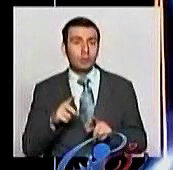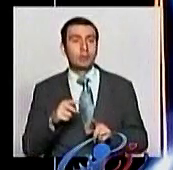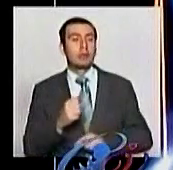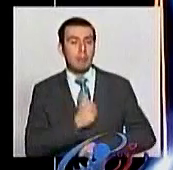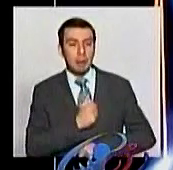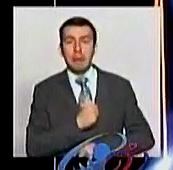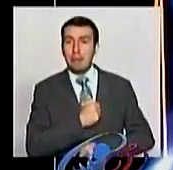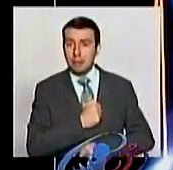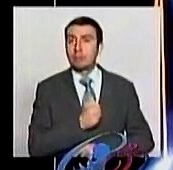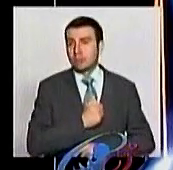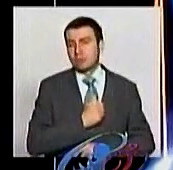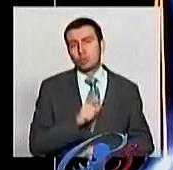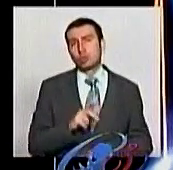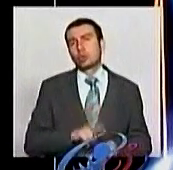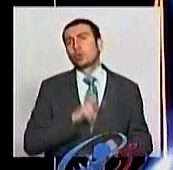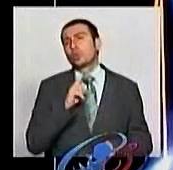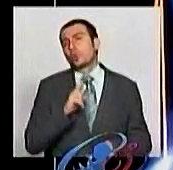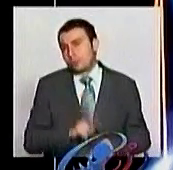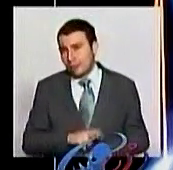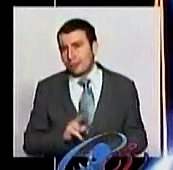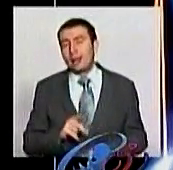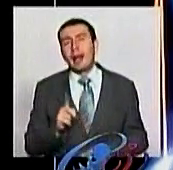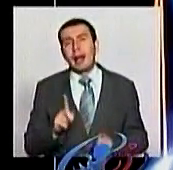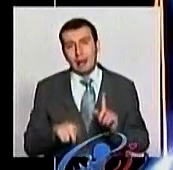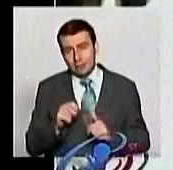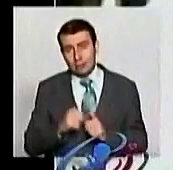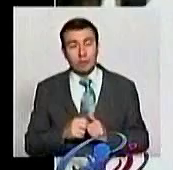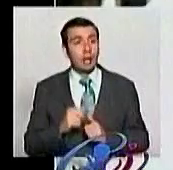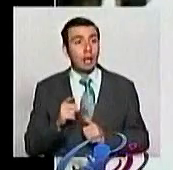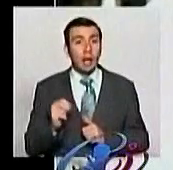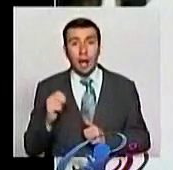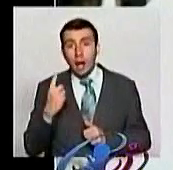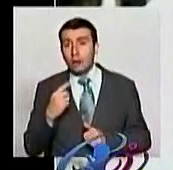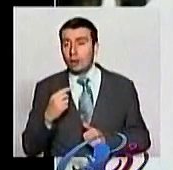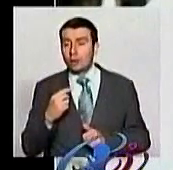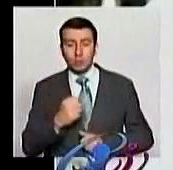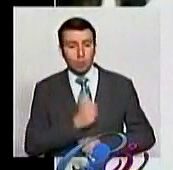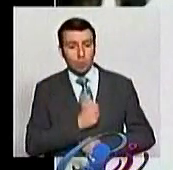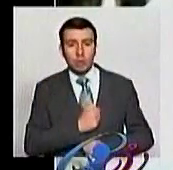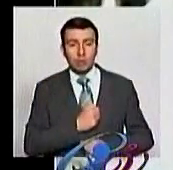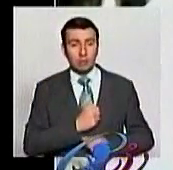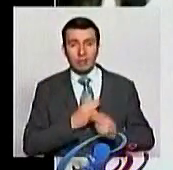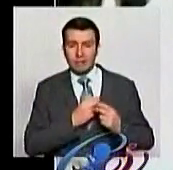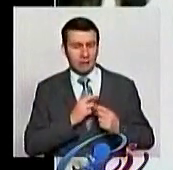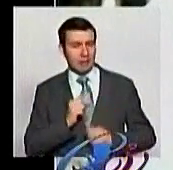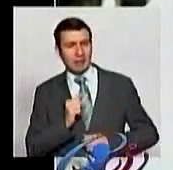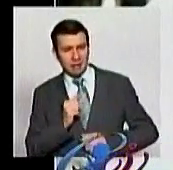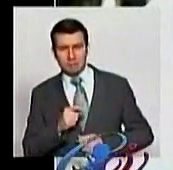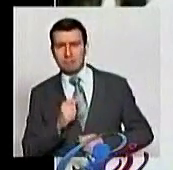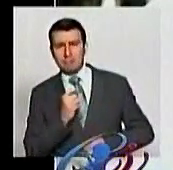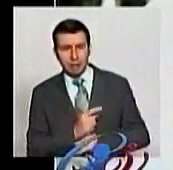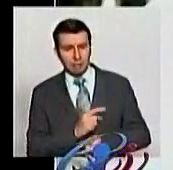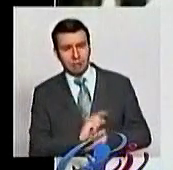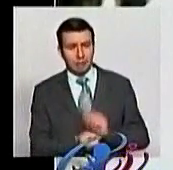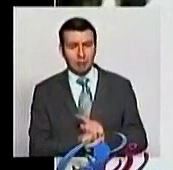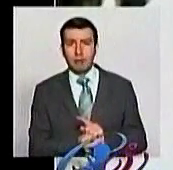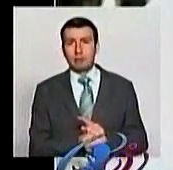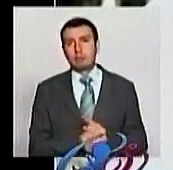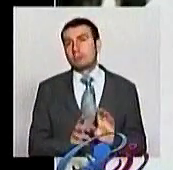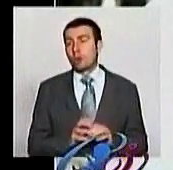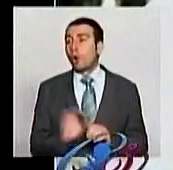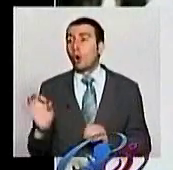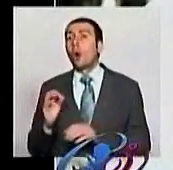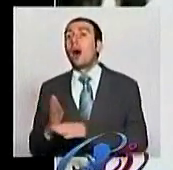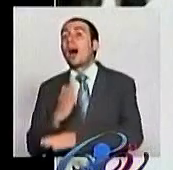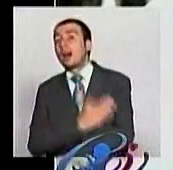fibrilaciones o hacen un tipo de movimiento anormal del corazón, y en los que tienen ya infarto o anginas